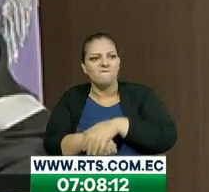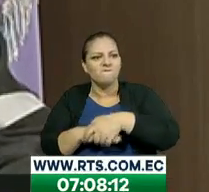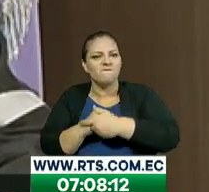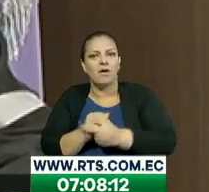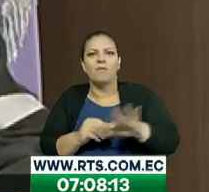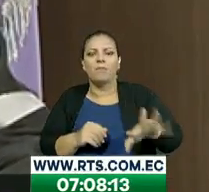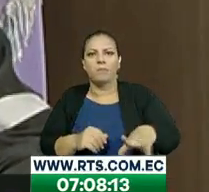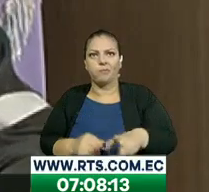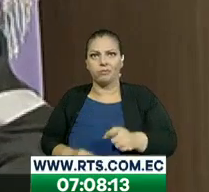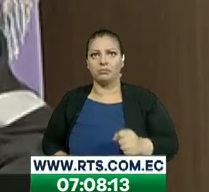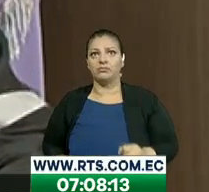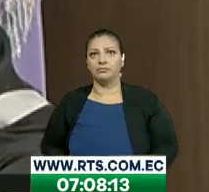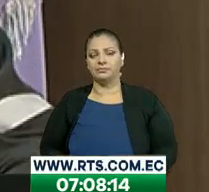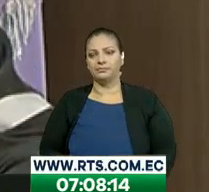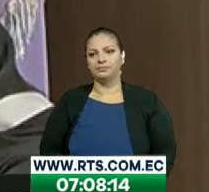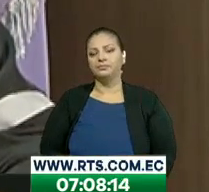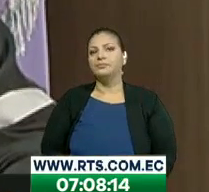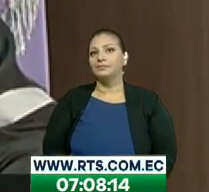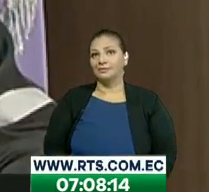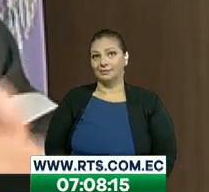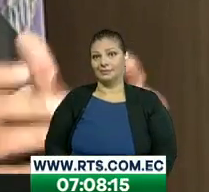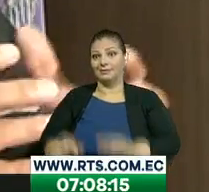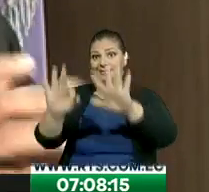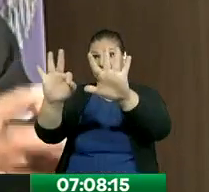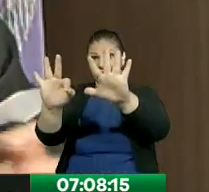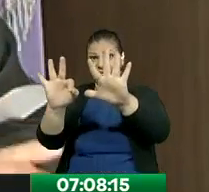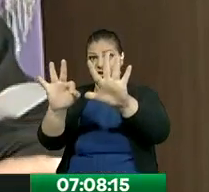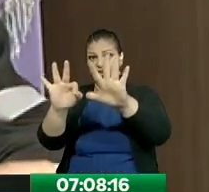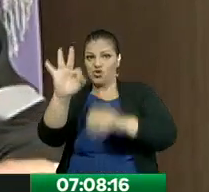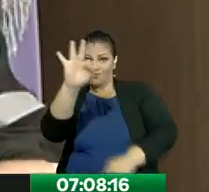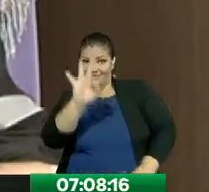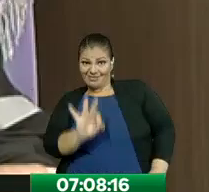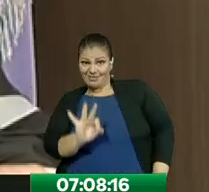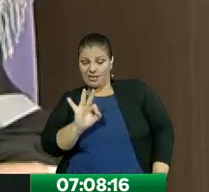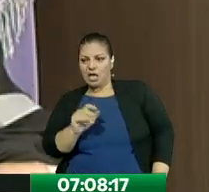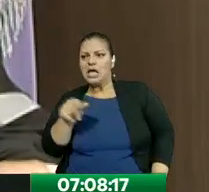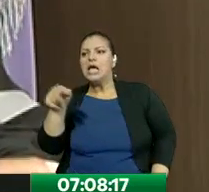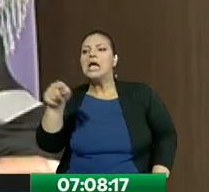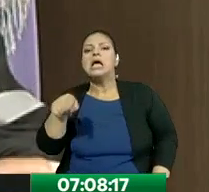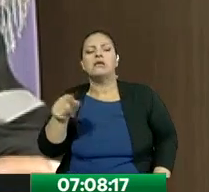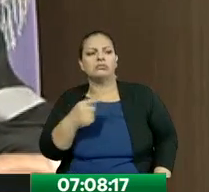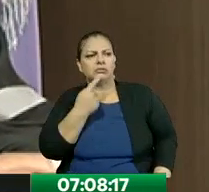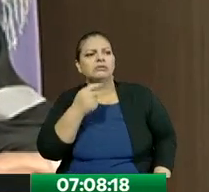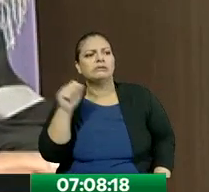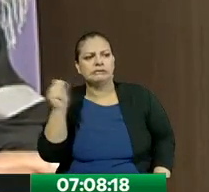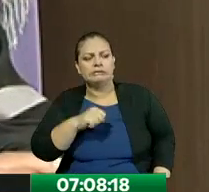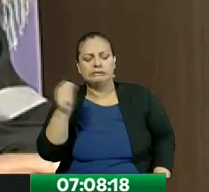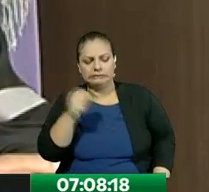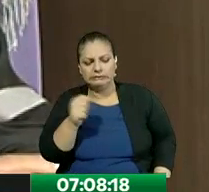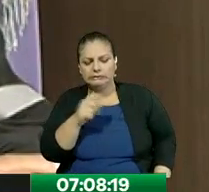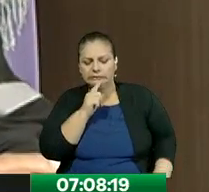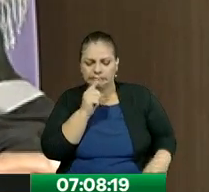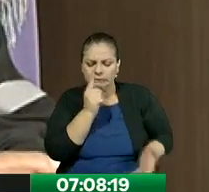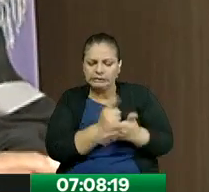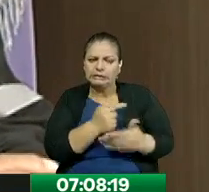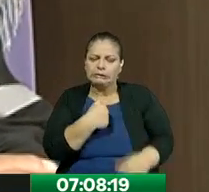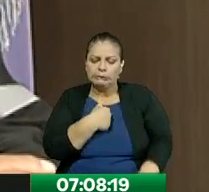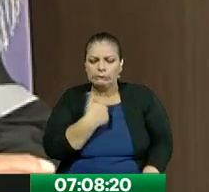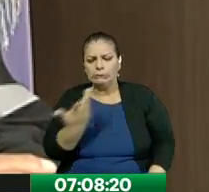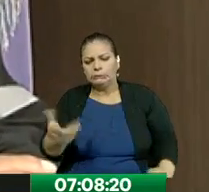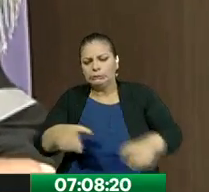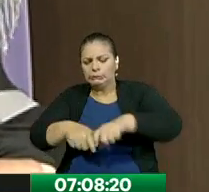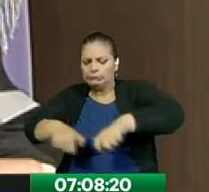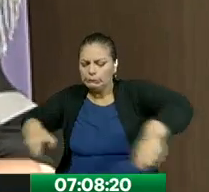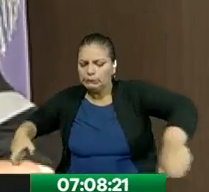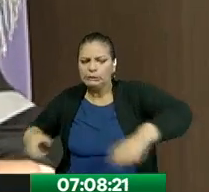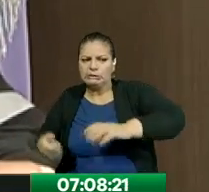las personas que con palos y con una estructura de cemento pues habrían ocasionado